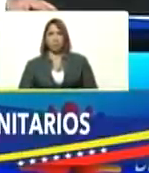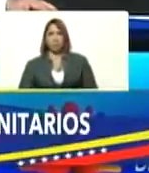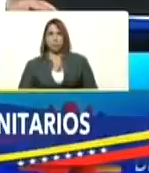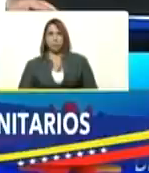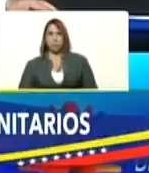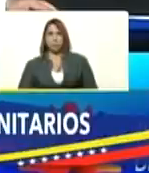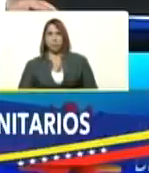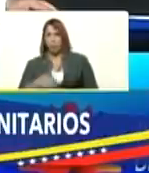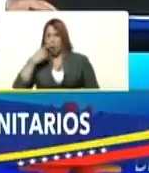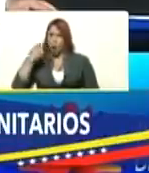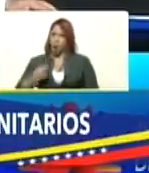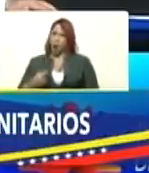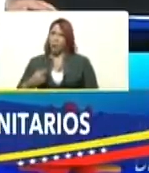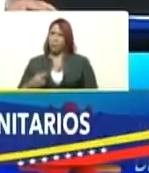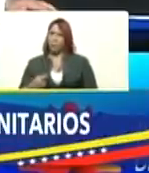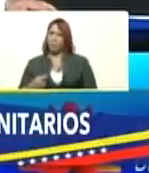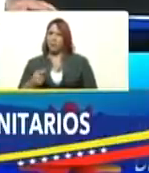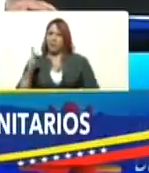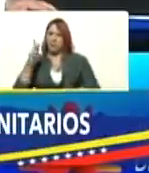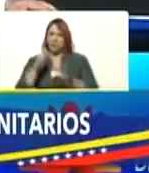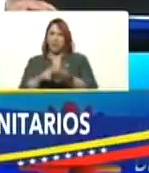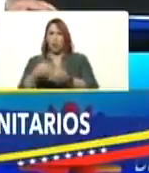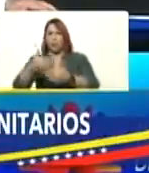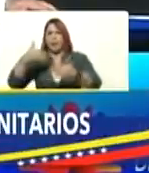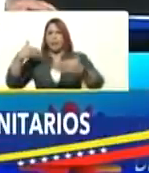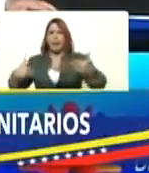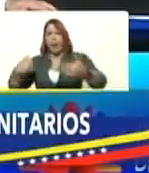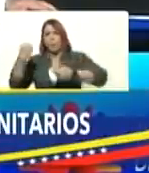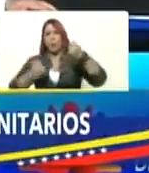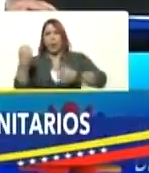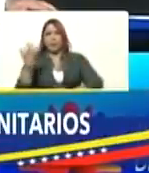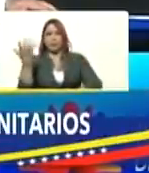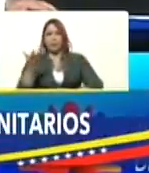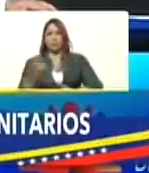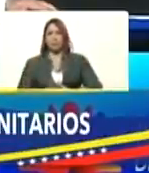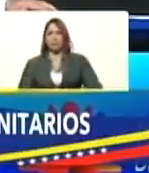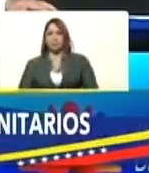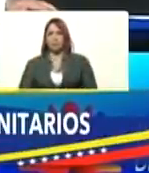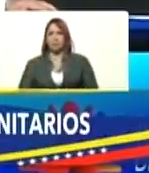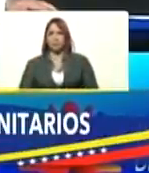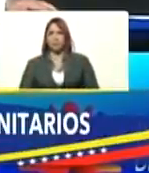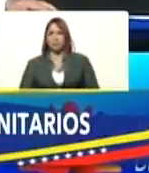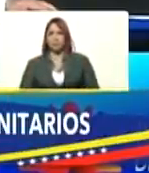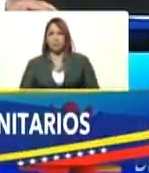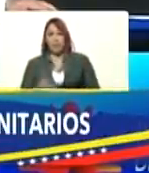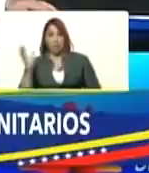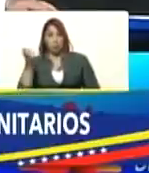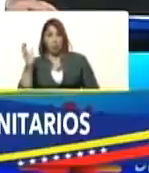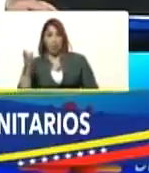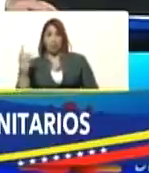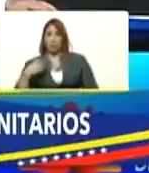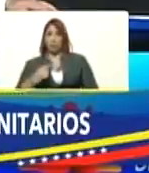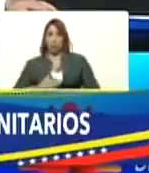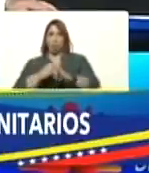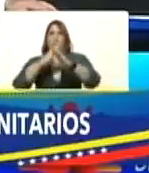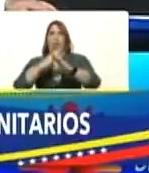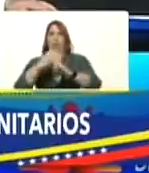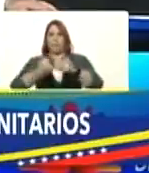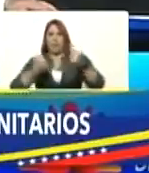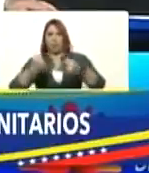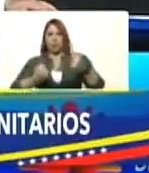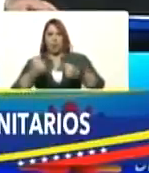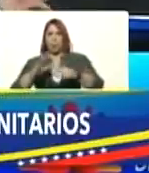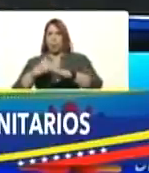El hombre llegó detrás de la ambulancia, Potro. La ambulancia tuvo que recortar la velocidad porque el hombre se iba